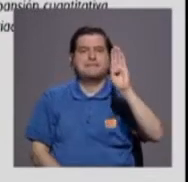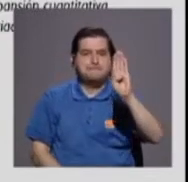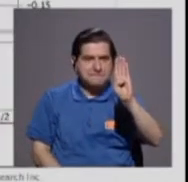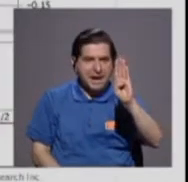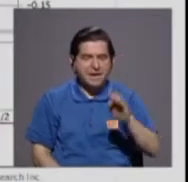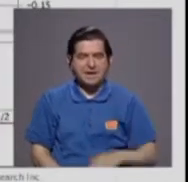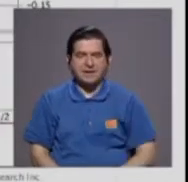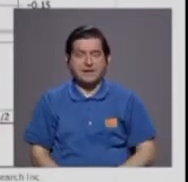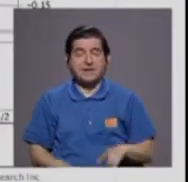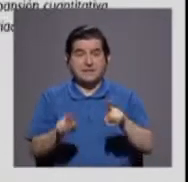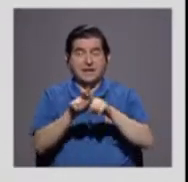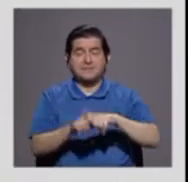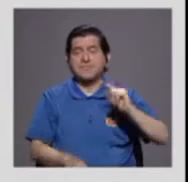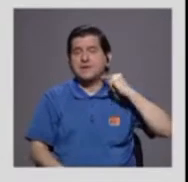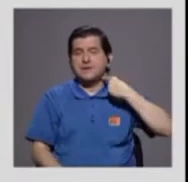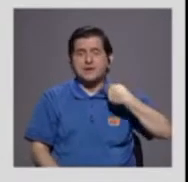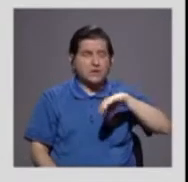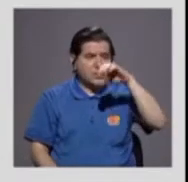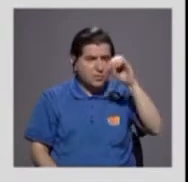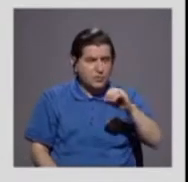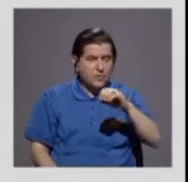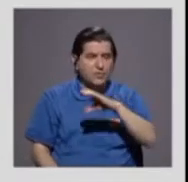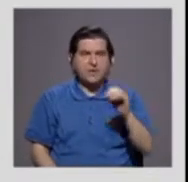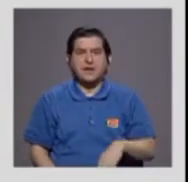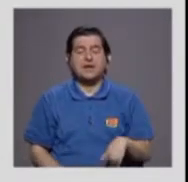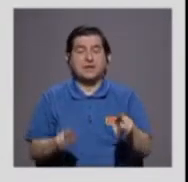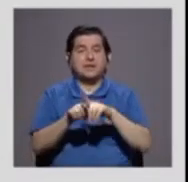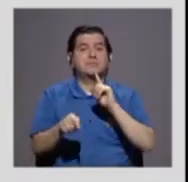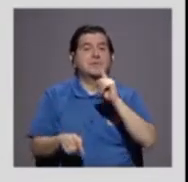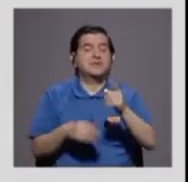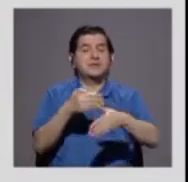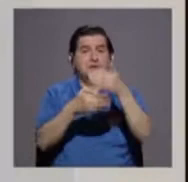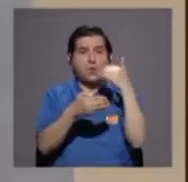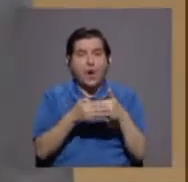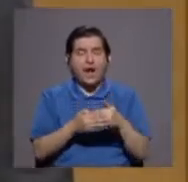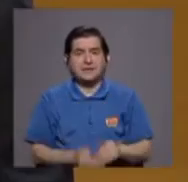de la inflación y de la tasa de interés que usted mencionó anteriormente.